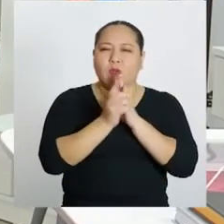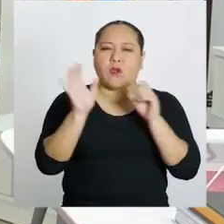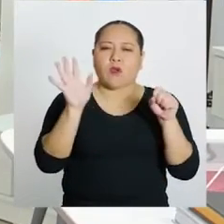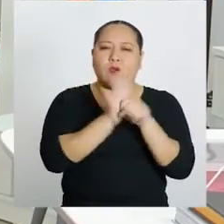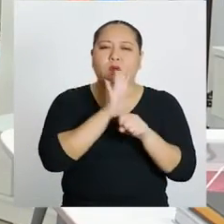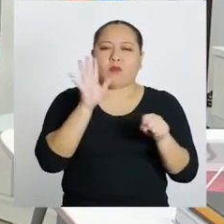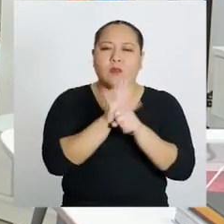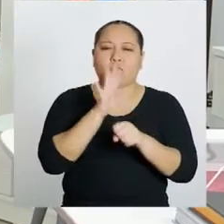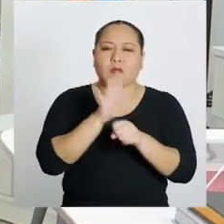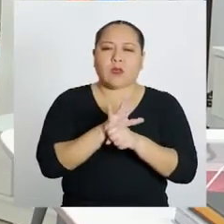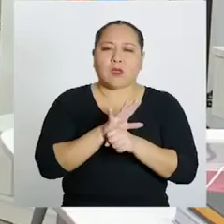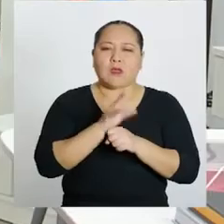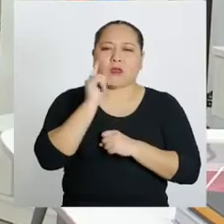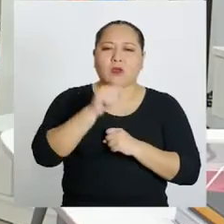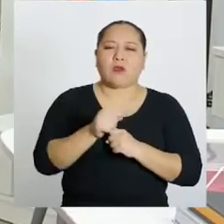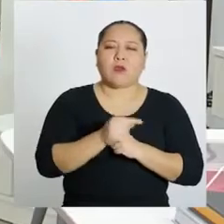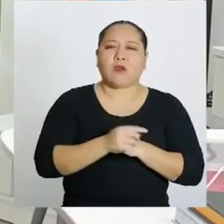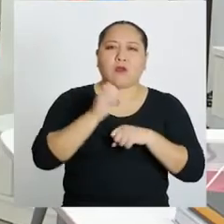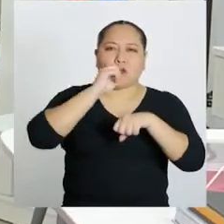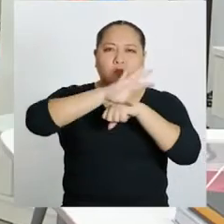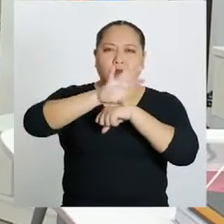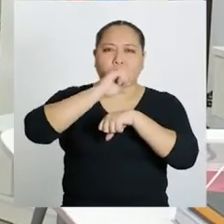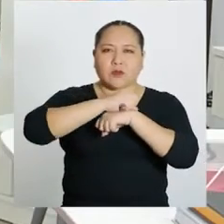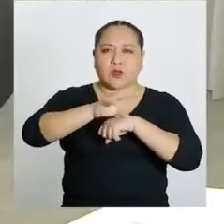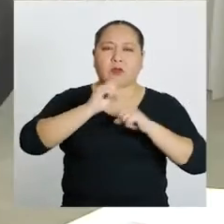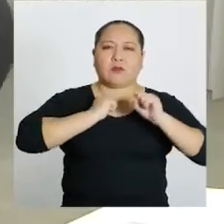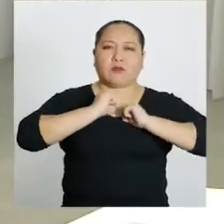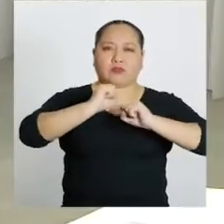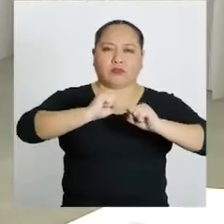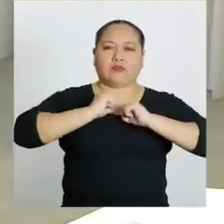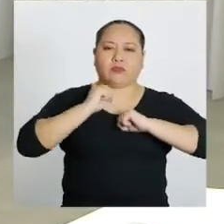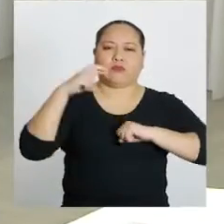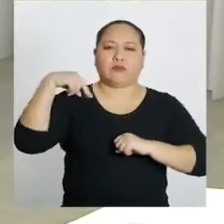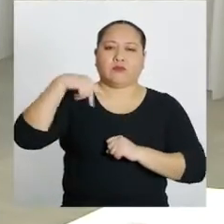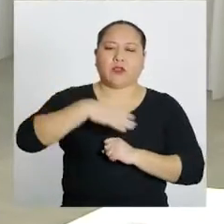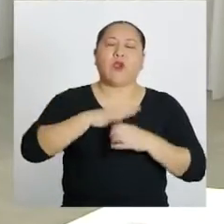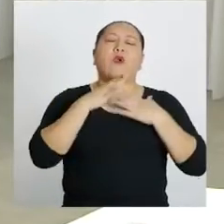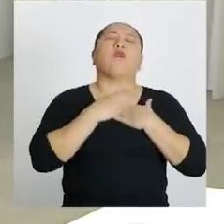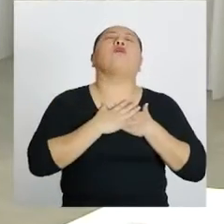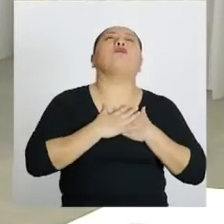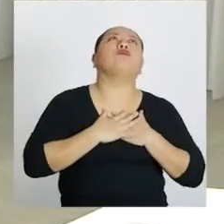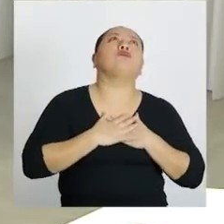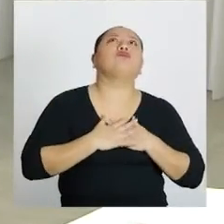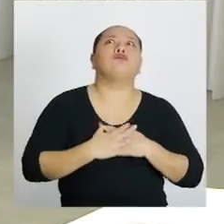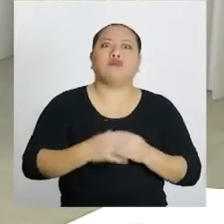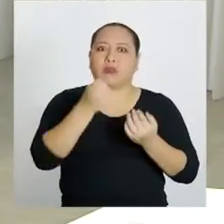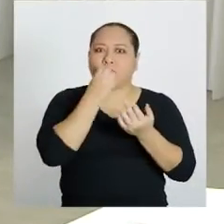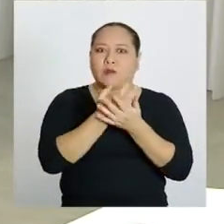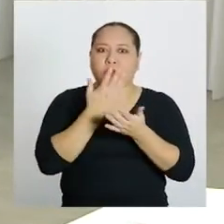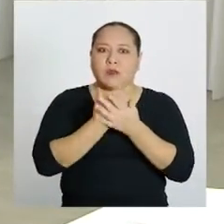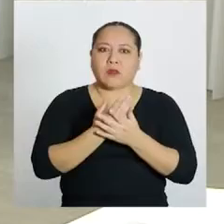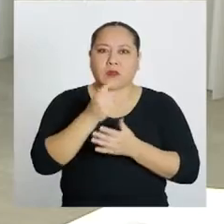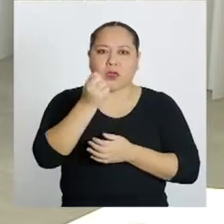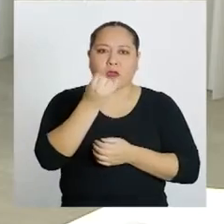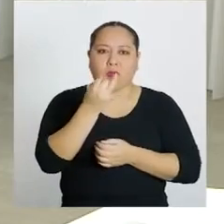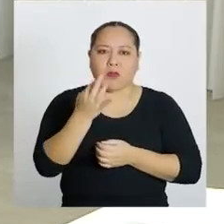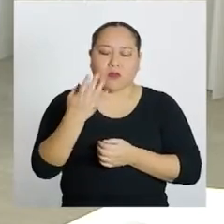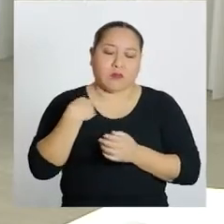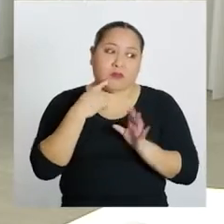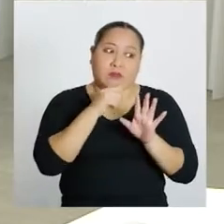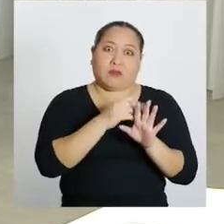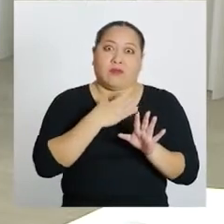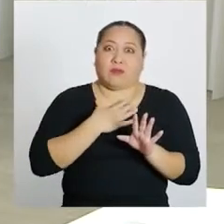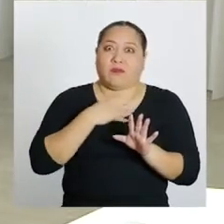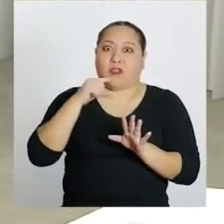completar con la cuota sugerida de actividad diaria. ¡Uf! qué bueno que ya estabas contando por mí,